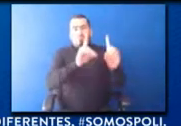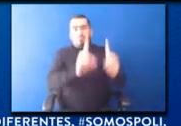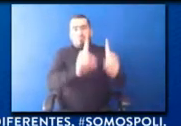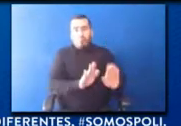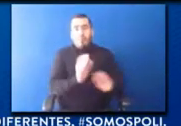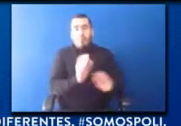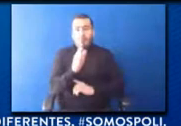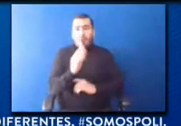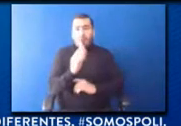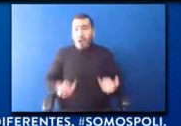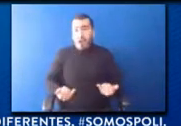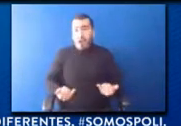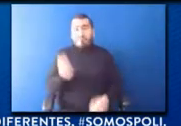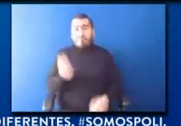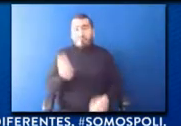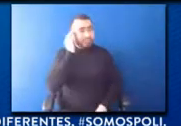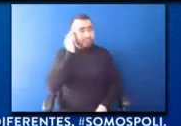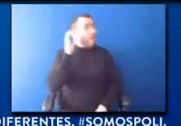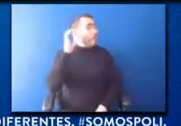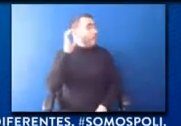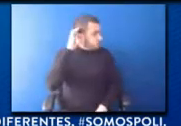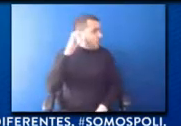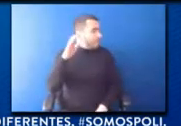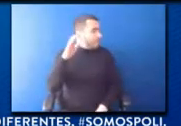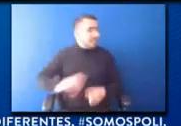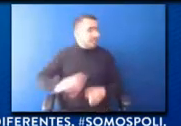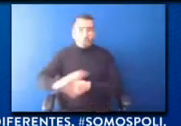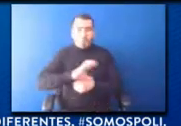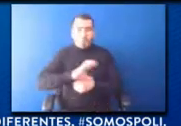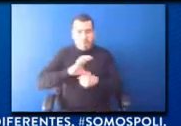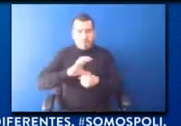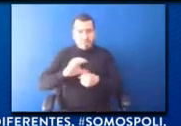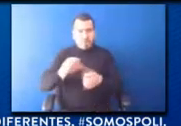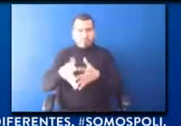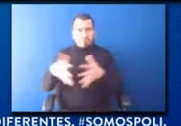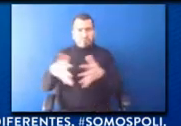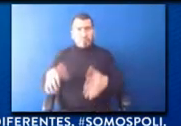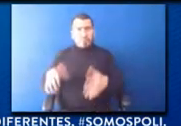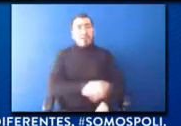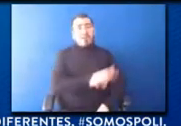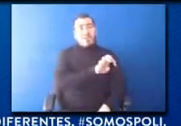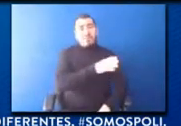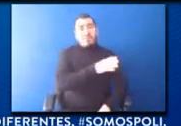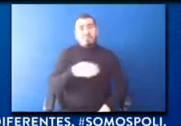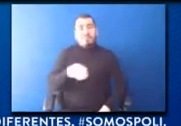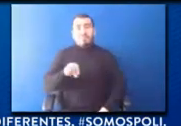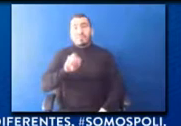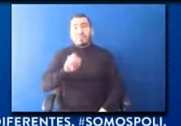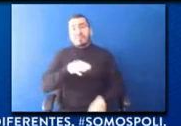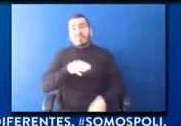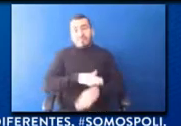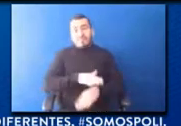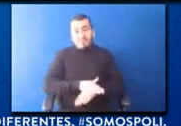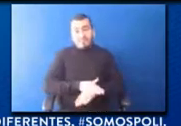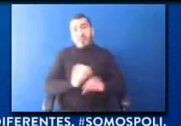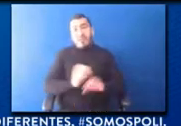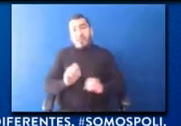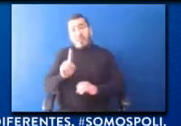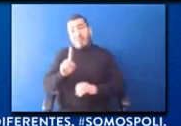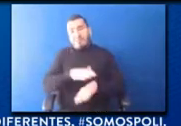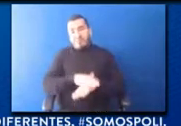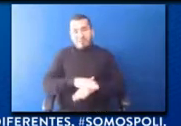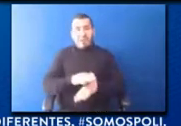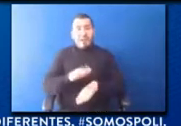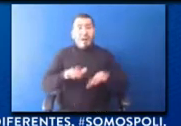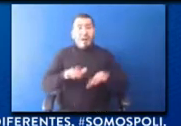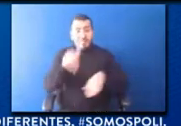práctica recurrente. Las oficinas de los bancos en las grandes ciudades de 9 a 3 de la tarde o a 1 de la tarde, dependiendo. En algunos lugares los servicios los domingos. Eso